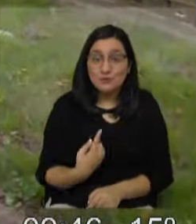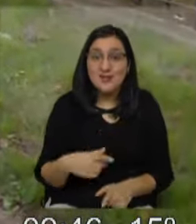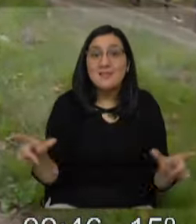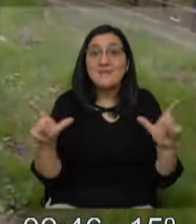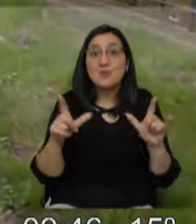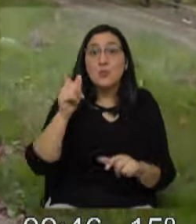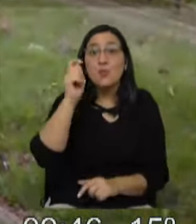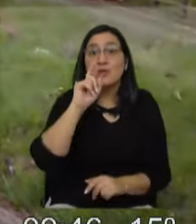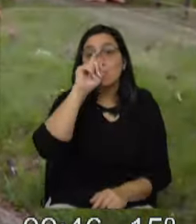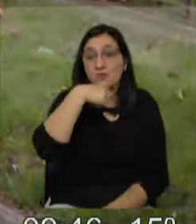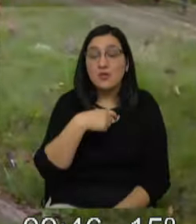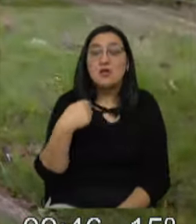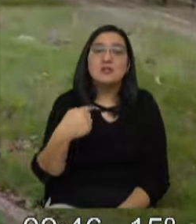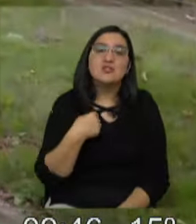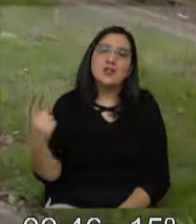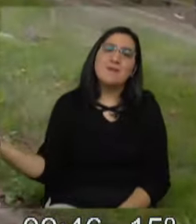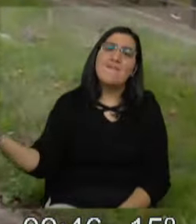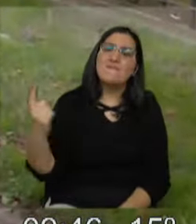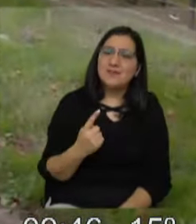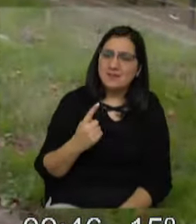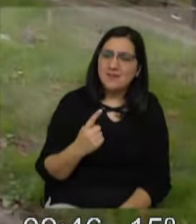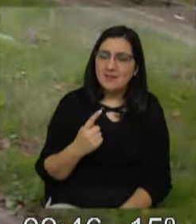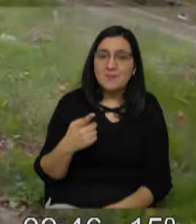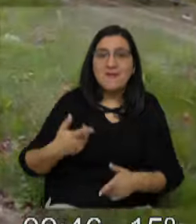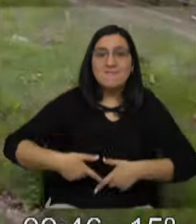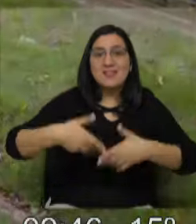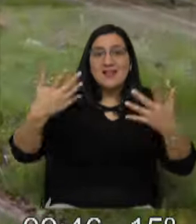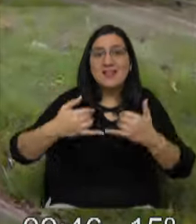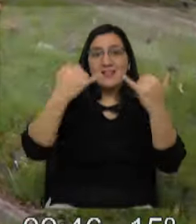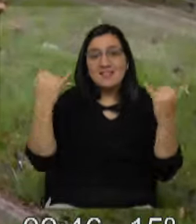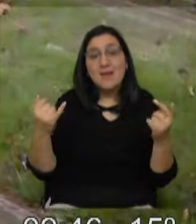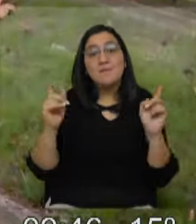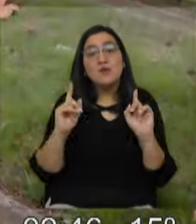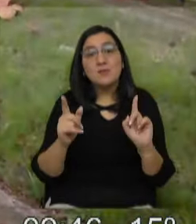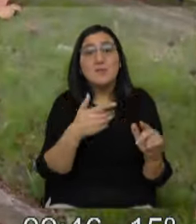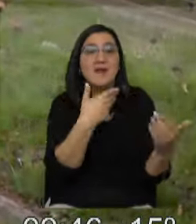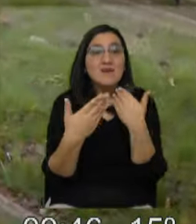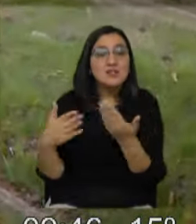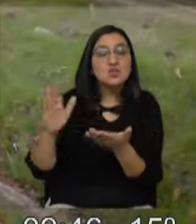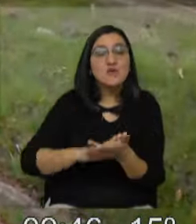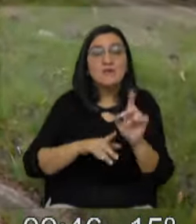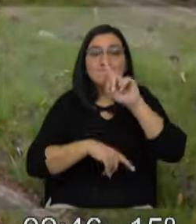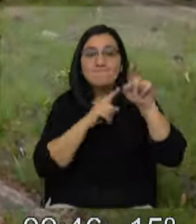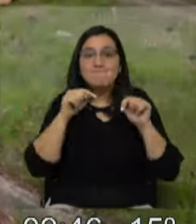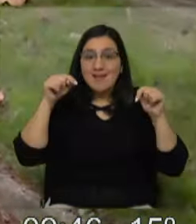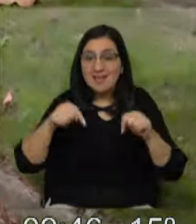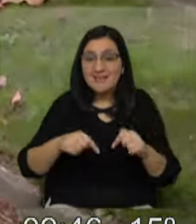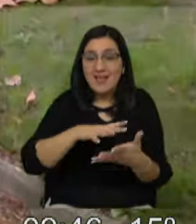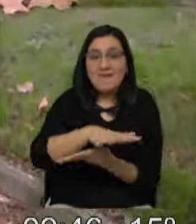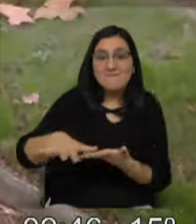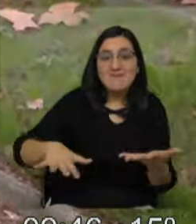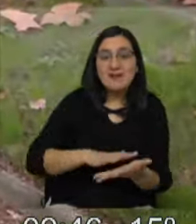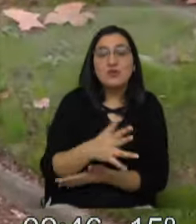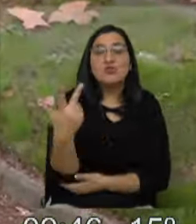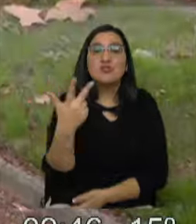pública de Montevideo. Y yo que me vine, Fito, para celebrar este día, pero también para hablar de la consigna aquí al barrio